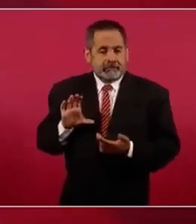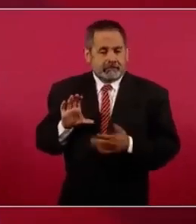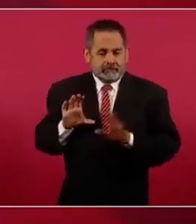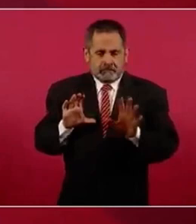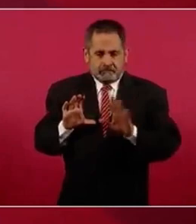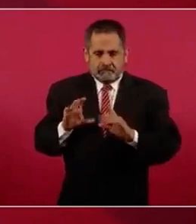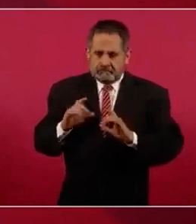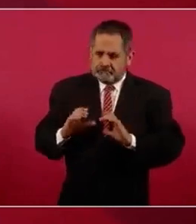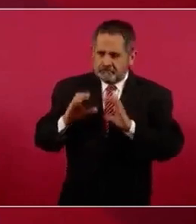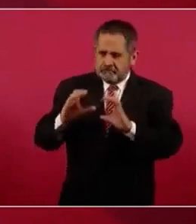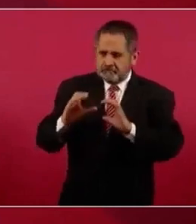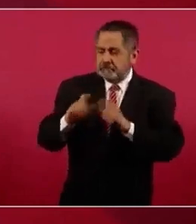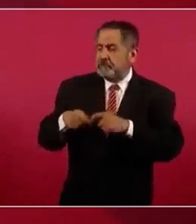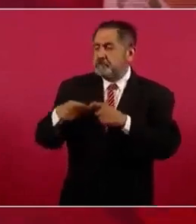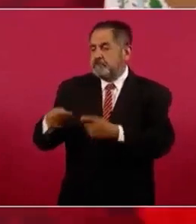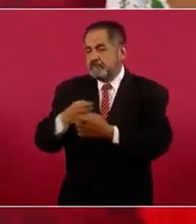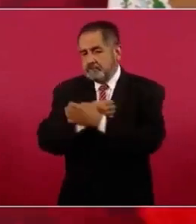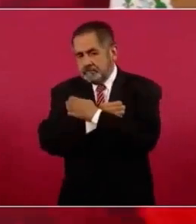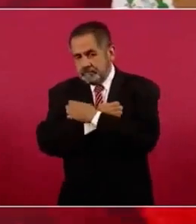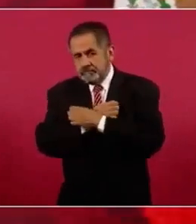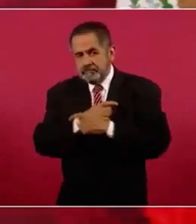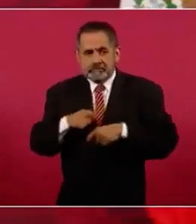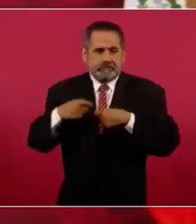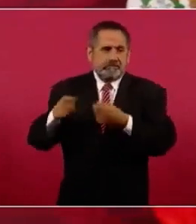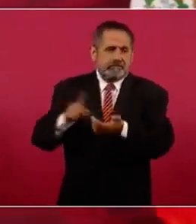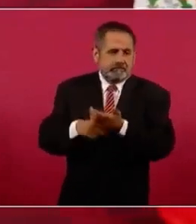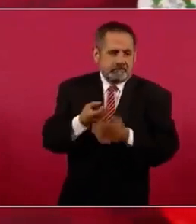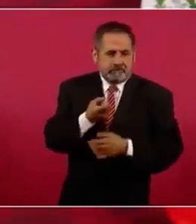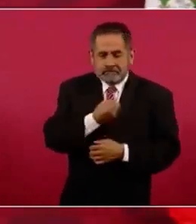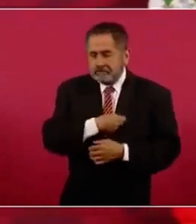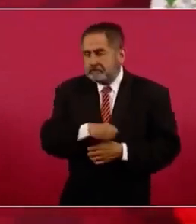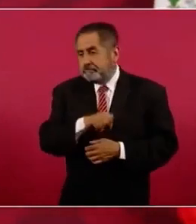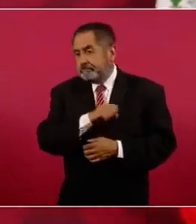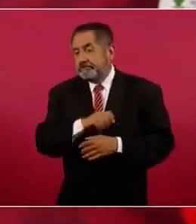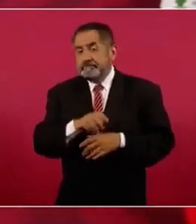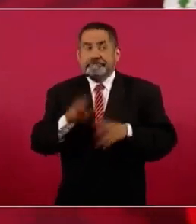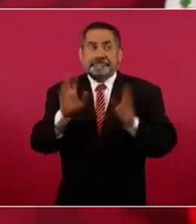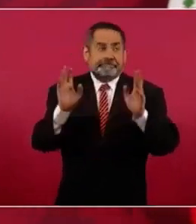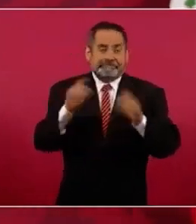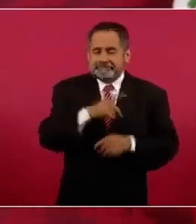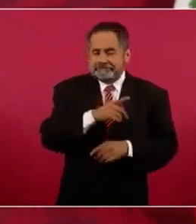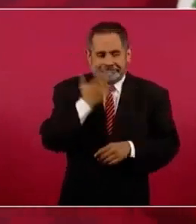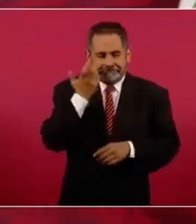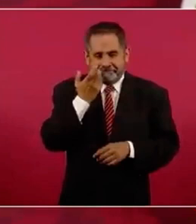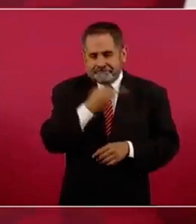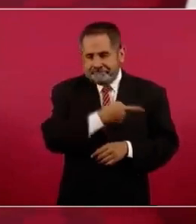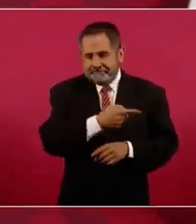vamos a apoyar la educación, vamos a apoyar la salud,